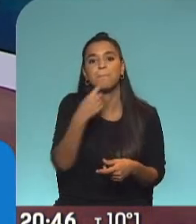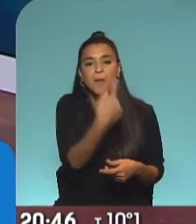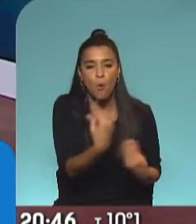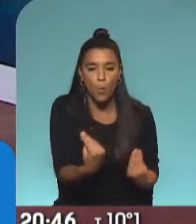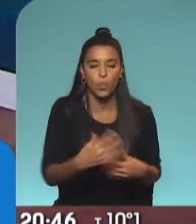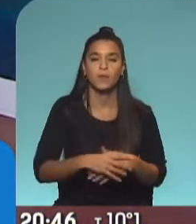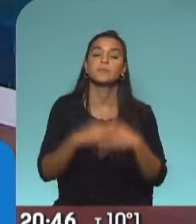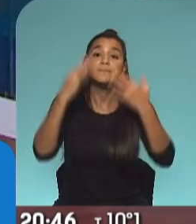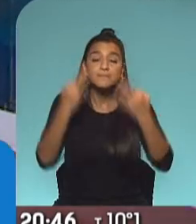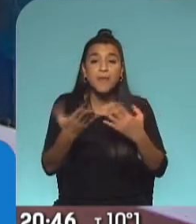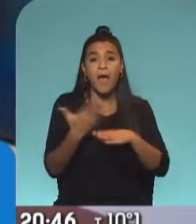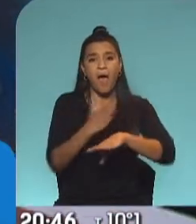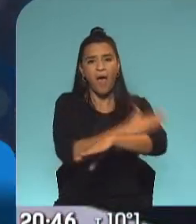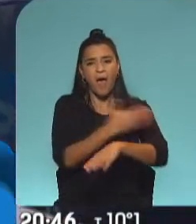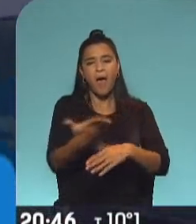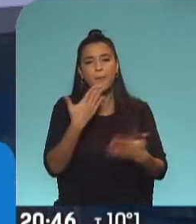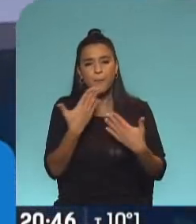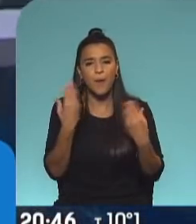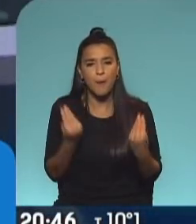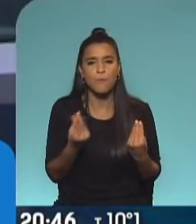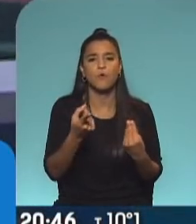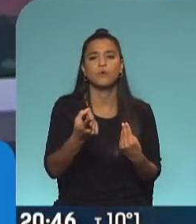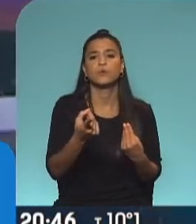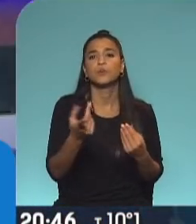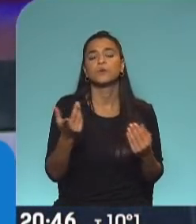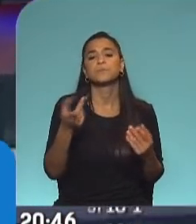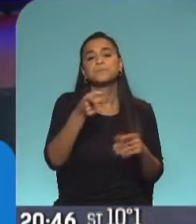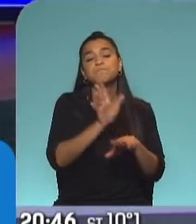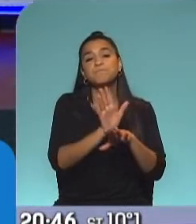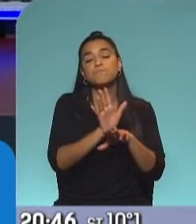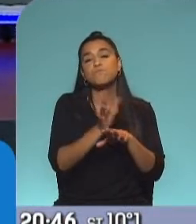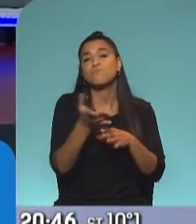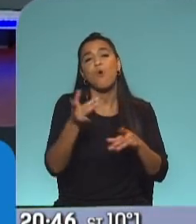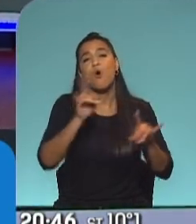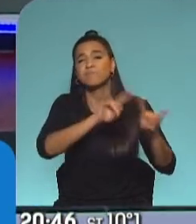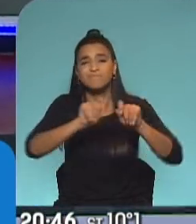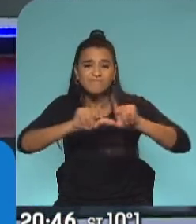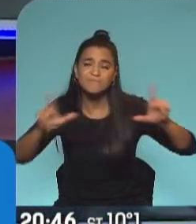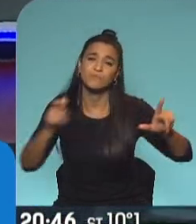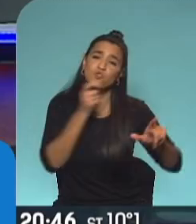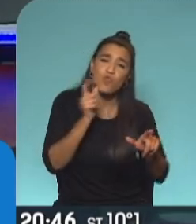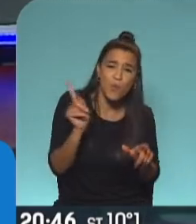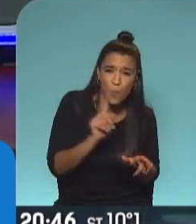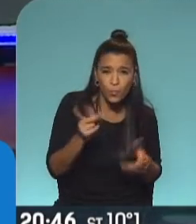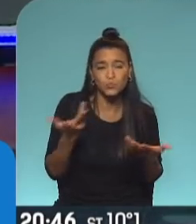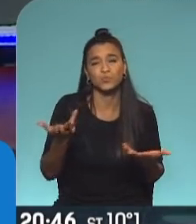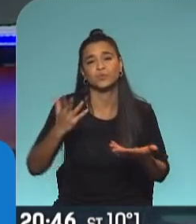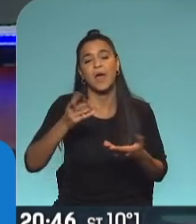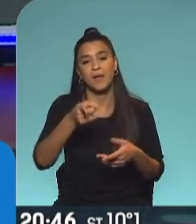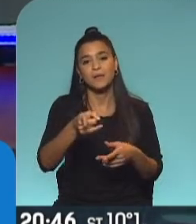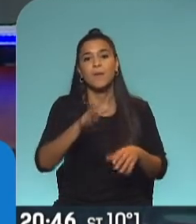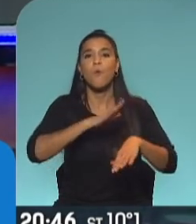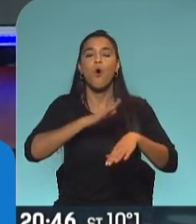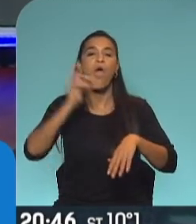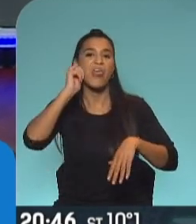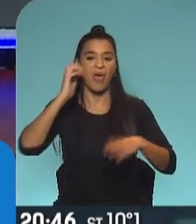bueno, justamente, ¿no? Si hablábamos de tantos de aquellos que no se familiarizan tanto con lo digital, con lo virtual, hablamos de un rango